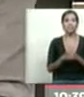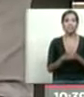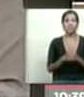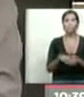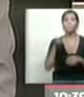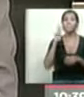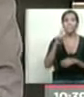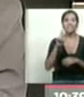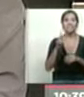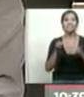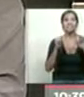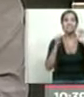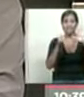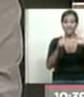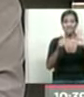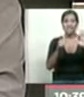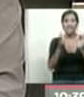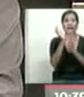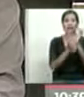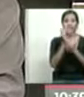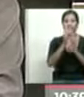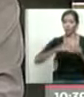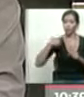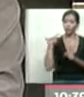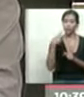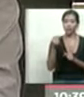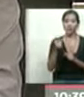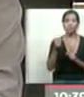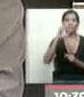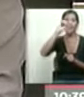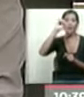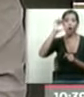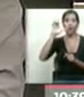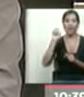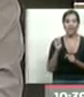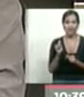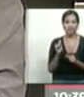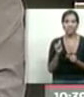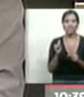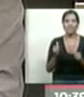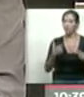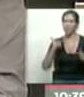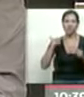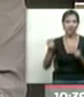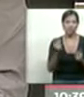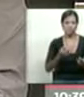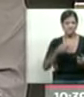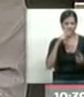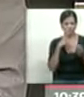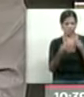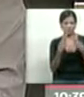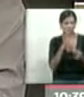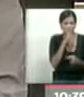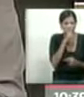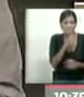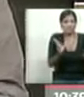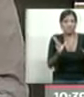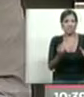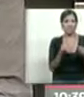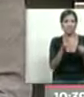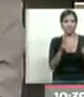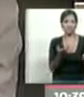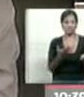Nos fuimos de la OEA. Nos fuimos de la OEA, nos vamos 27, de ese armatoste, de esa cosa horrible, de ese receptáculo de